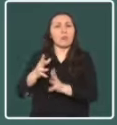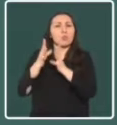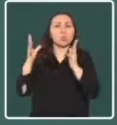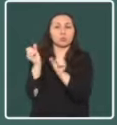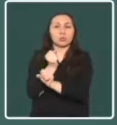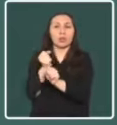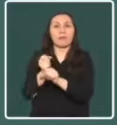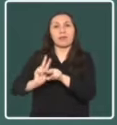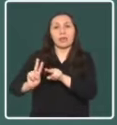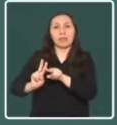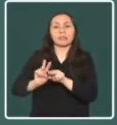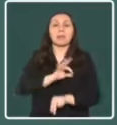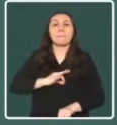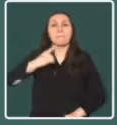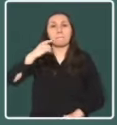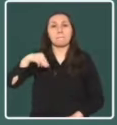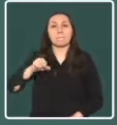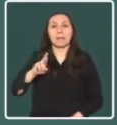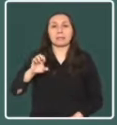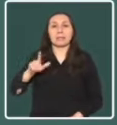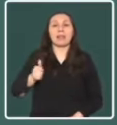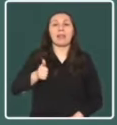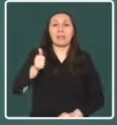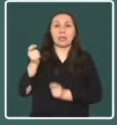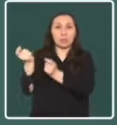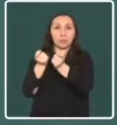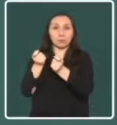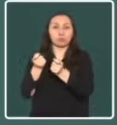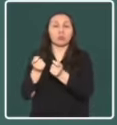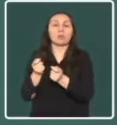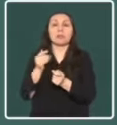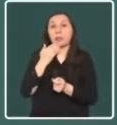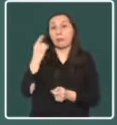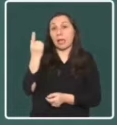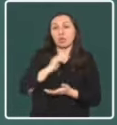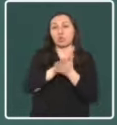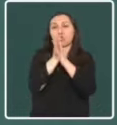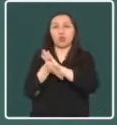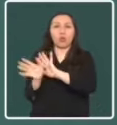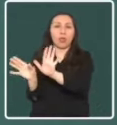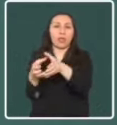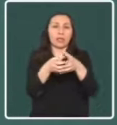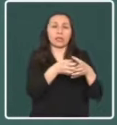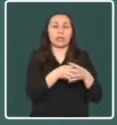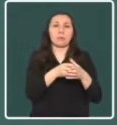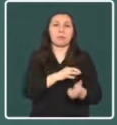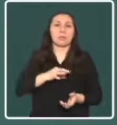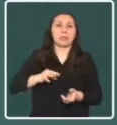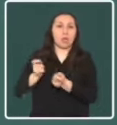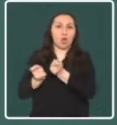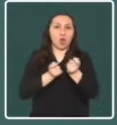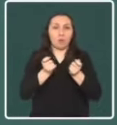mucho el trabajo que ha realizado el ministro Marcel, la directora de presupuesto y en general todos los equipos de los